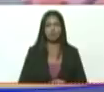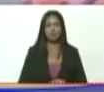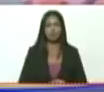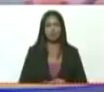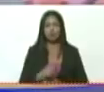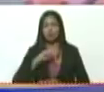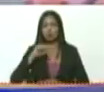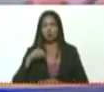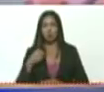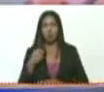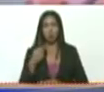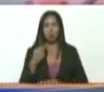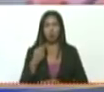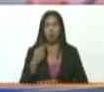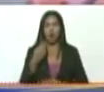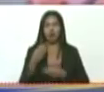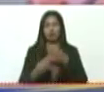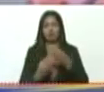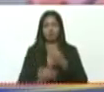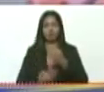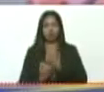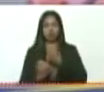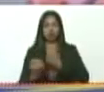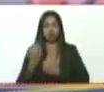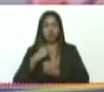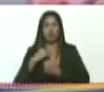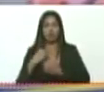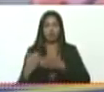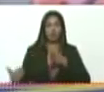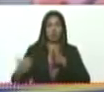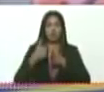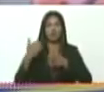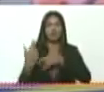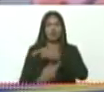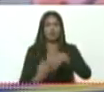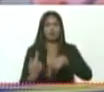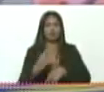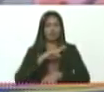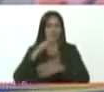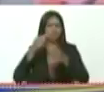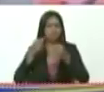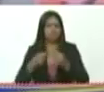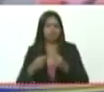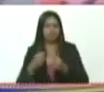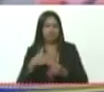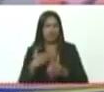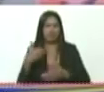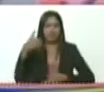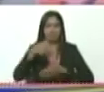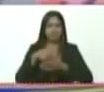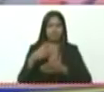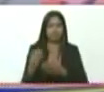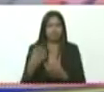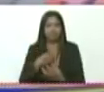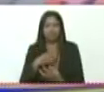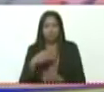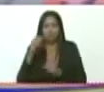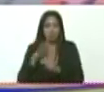Seríamos implacables en una contraofensiva revolucionaria a un intento de golpe fascista.